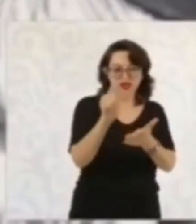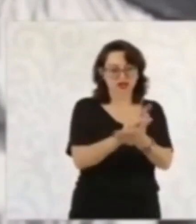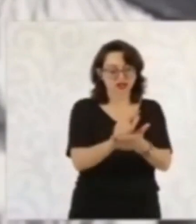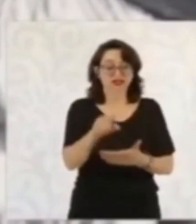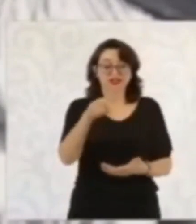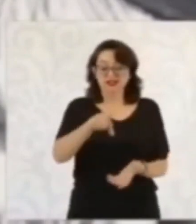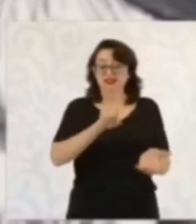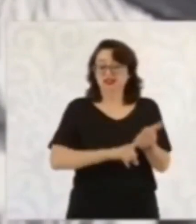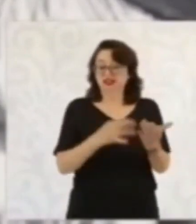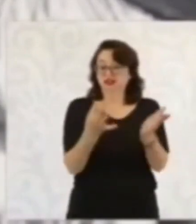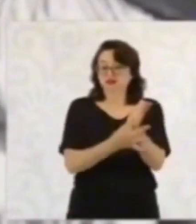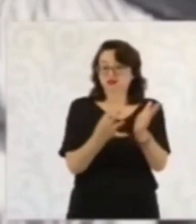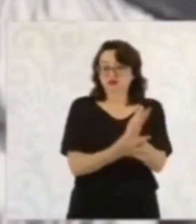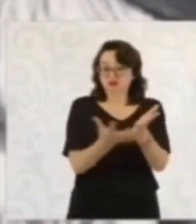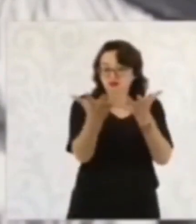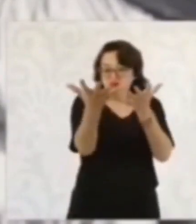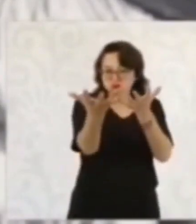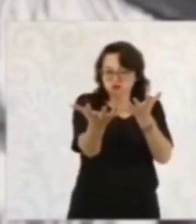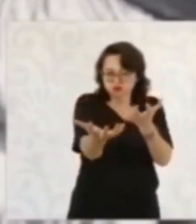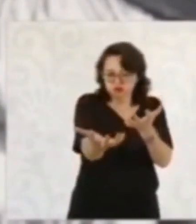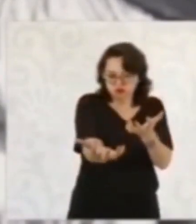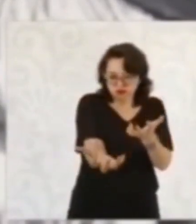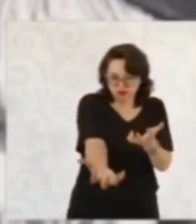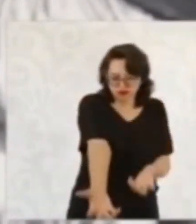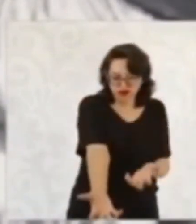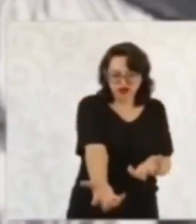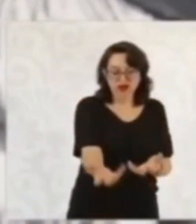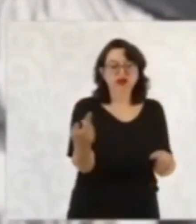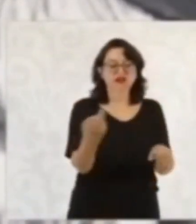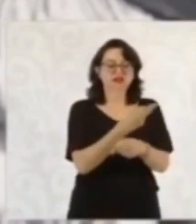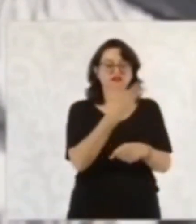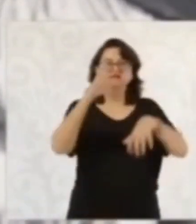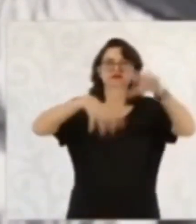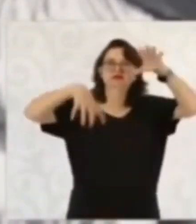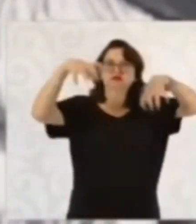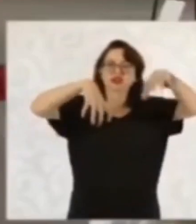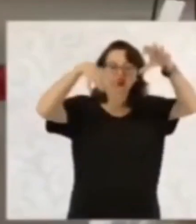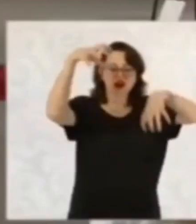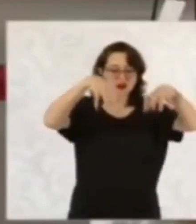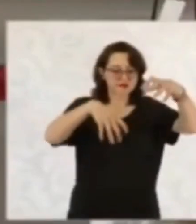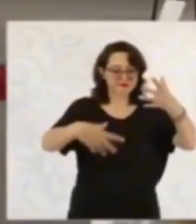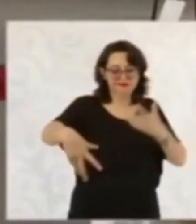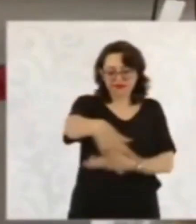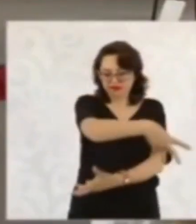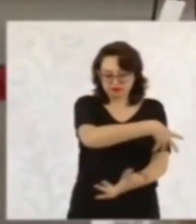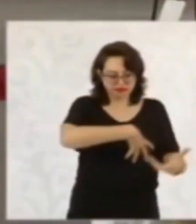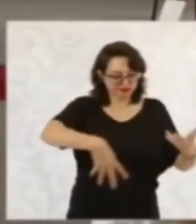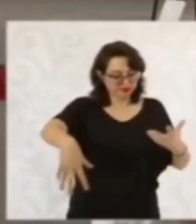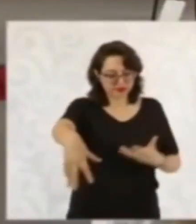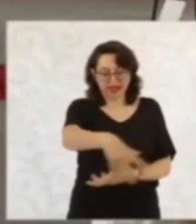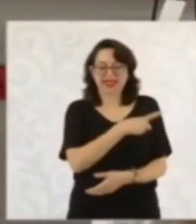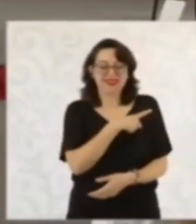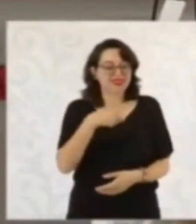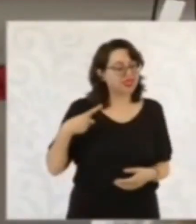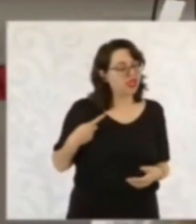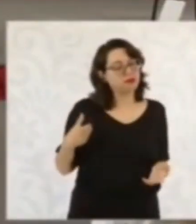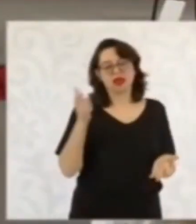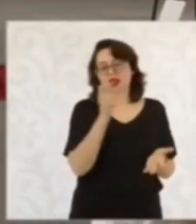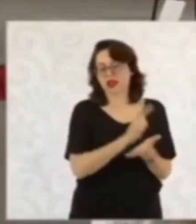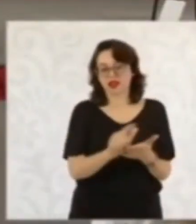los sedimentos del río, porque con la lluvia se da toda la vuelta, los sedimentos de metales pesados, de todos los